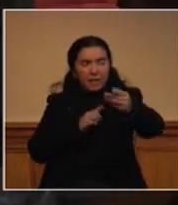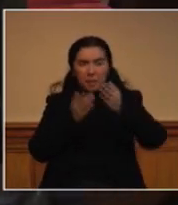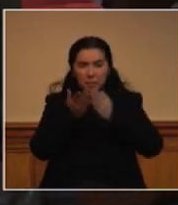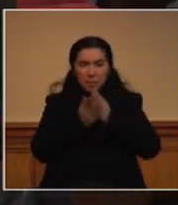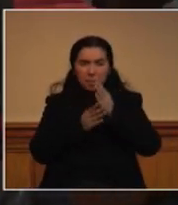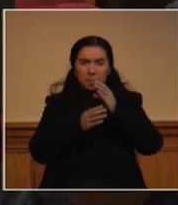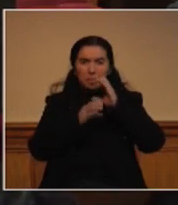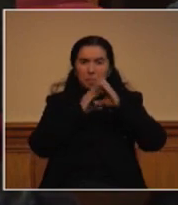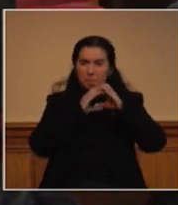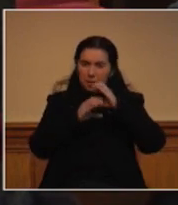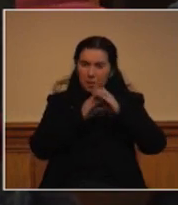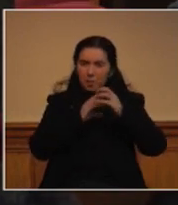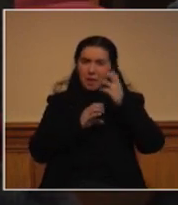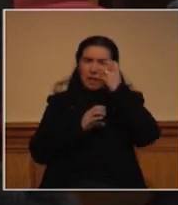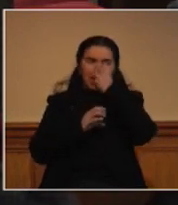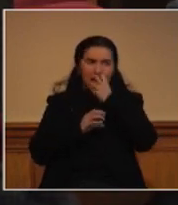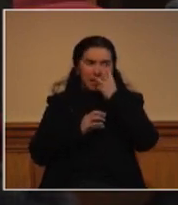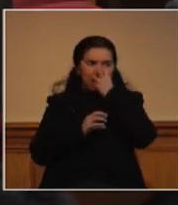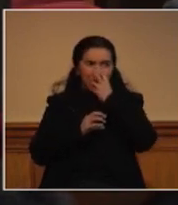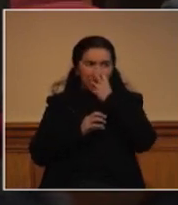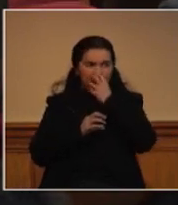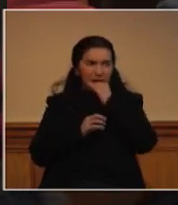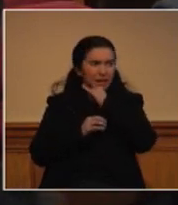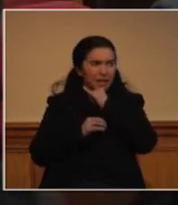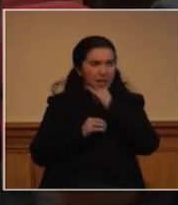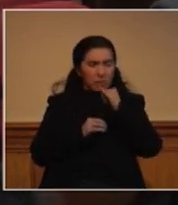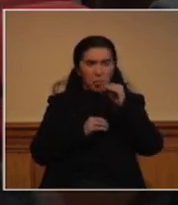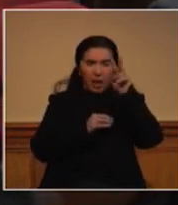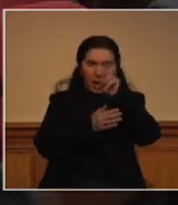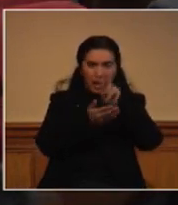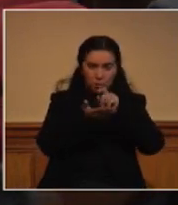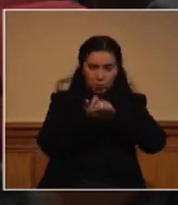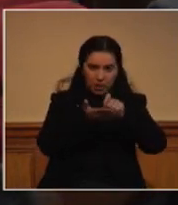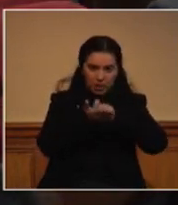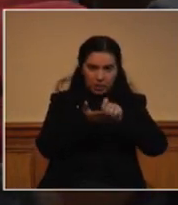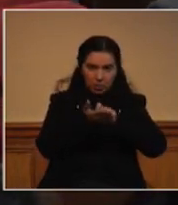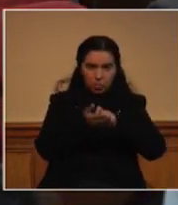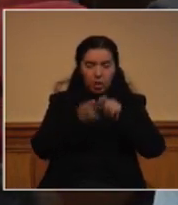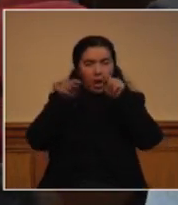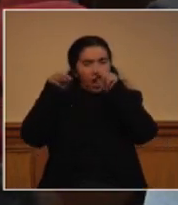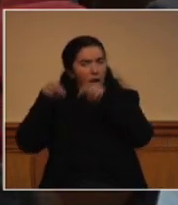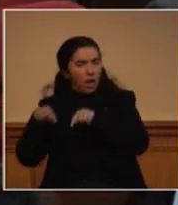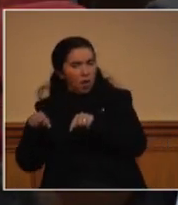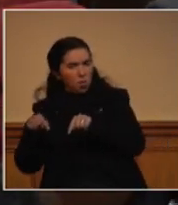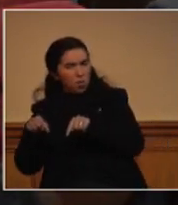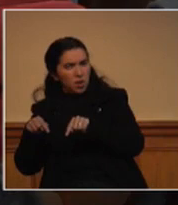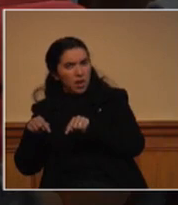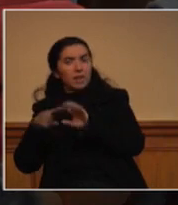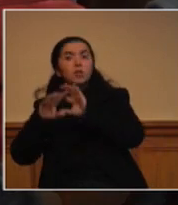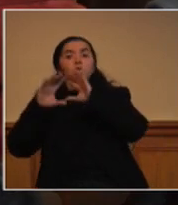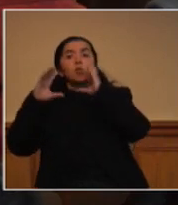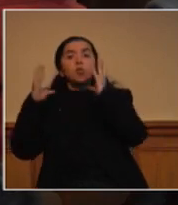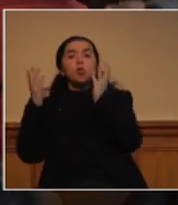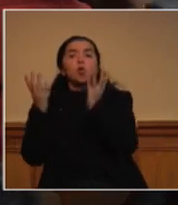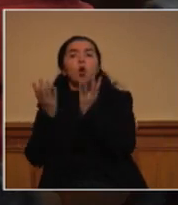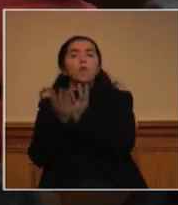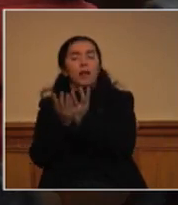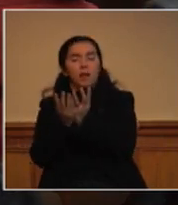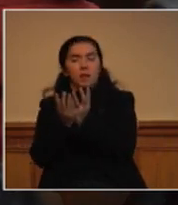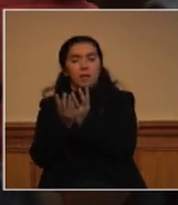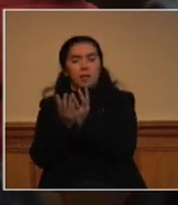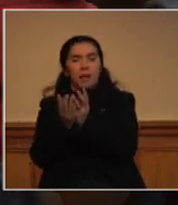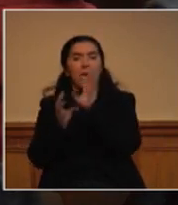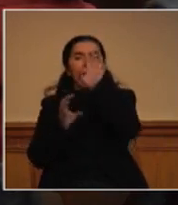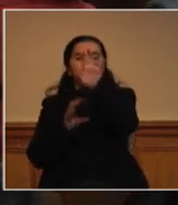el lenguaje, luego lo llevaba hacia la lectura y escritura, y ahora es como más global. Más global, se consideran todos